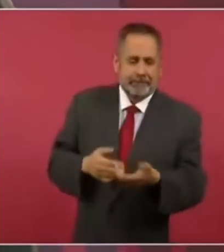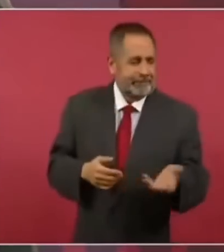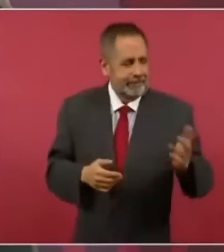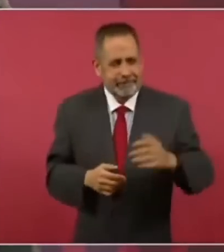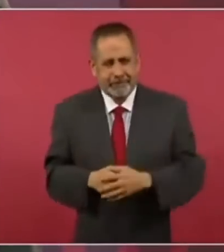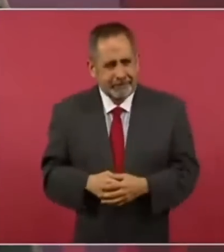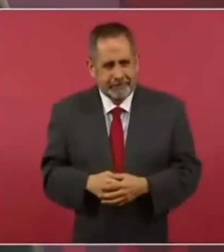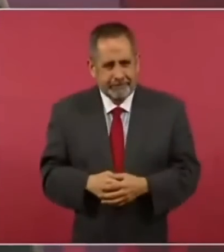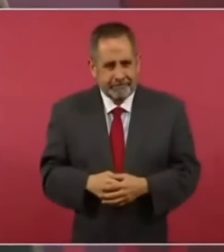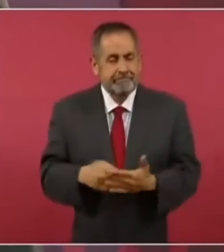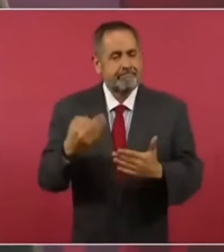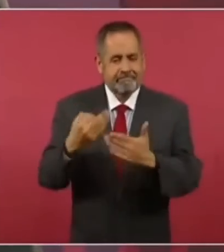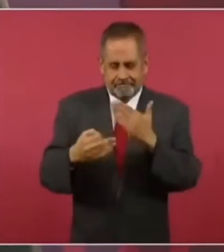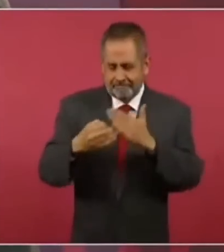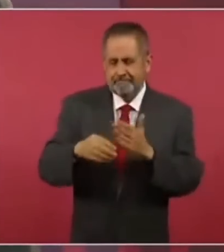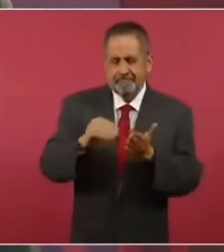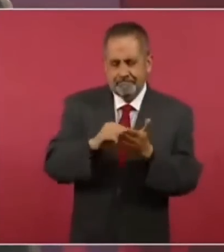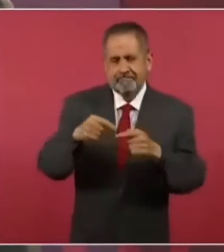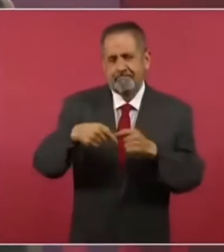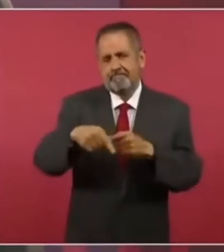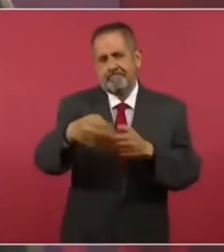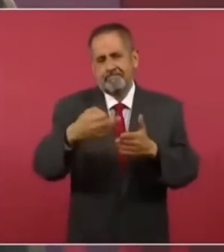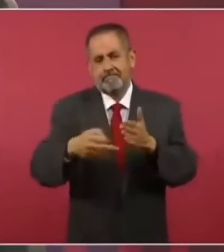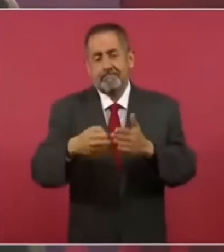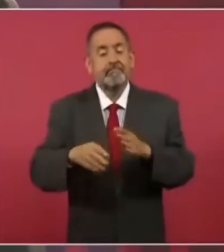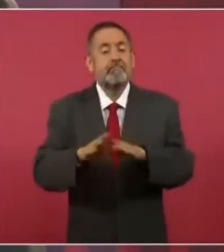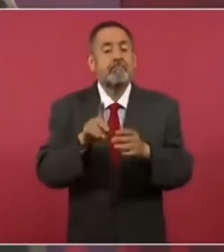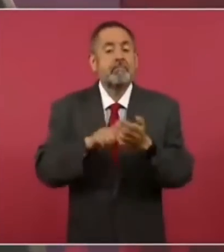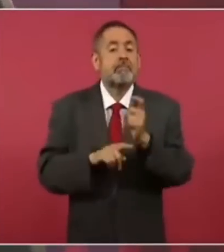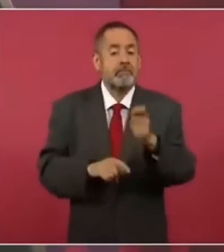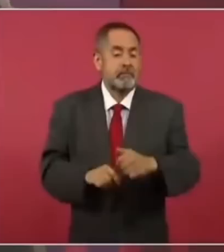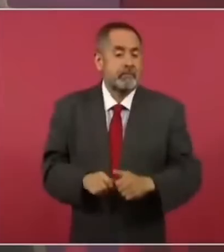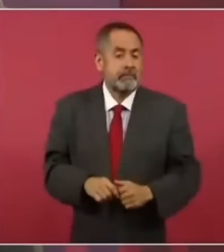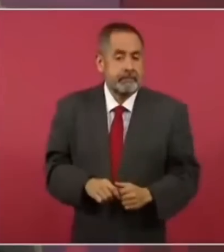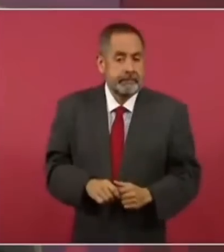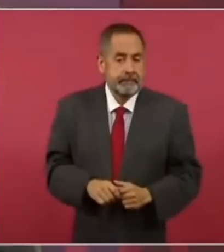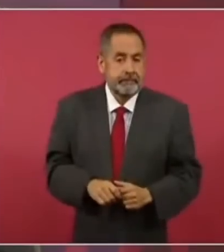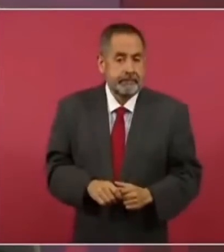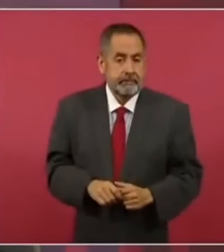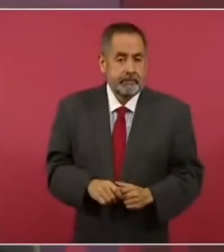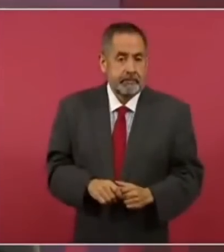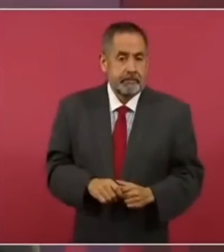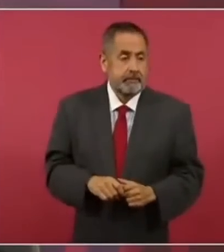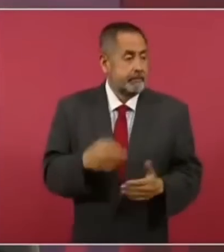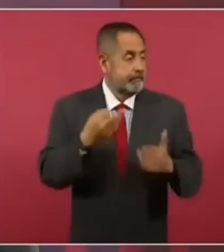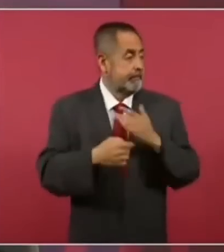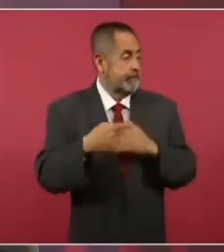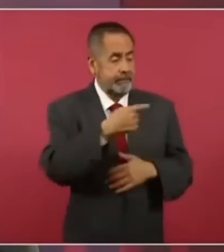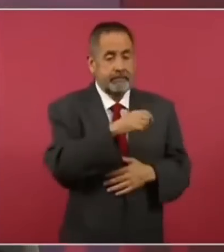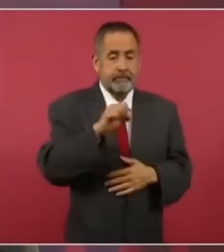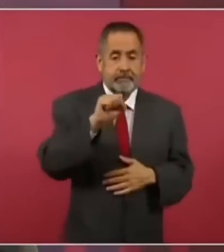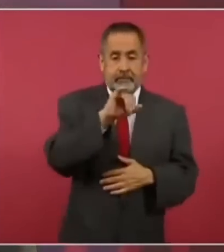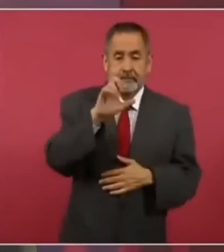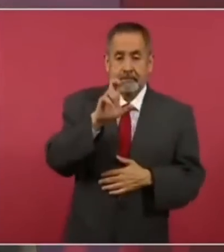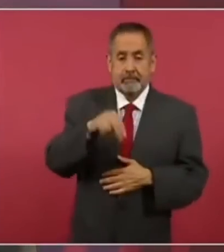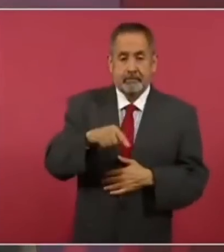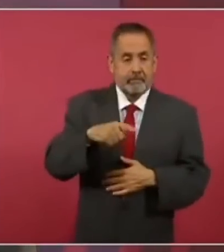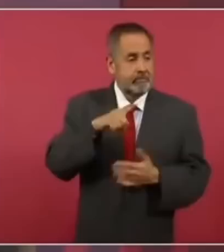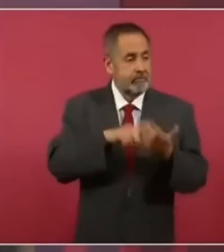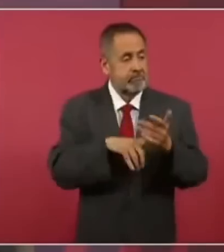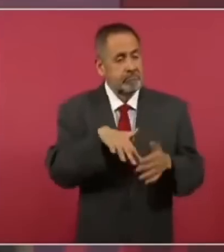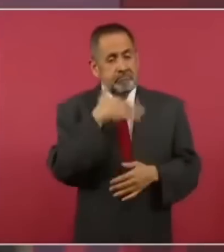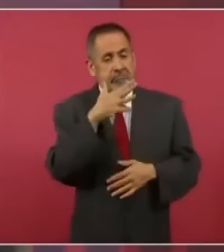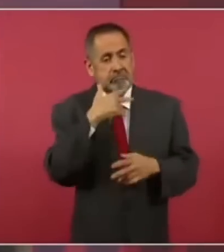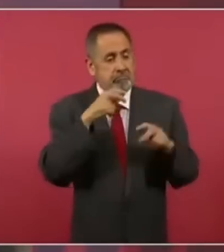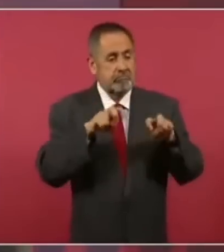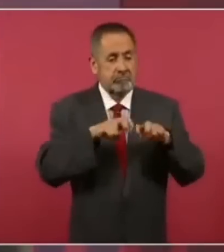Y todavía falta de que los ministros corruptos